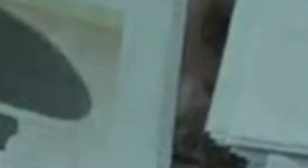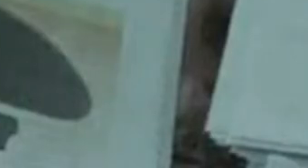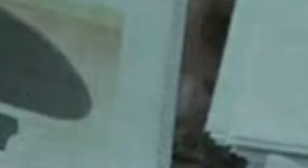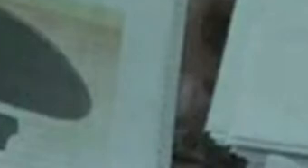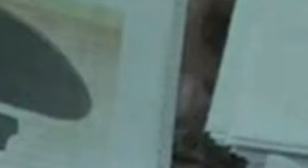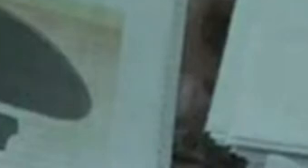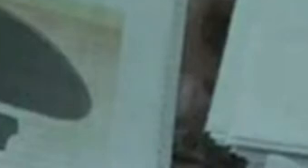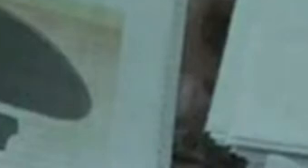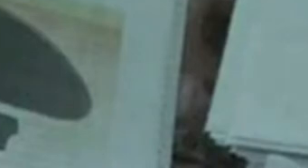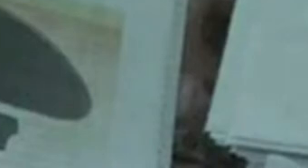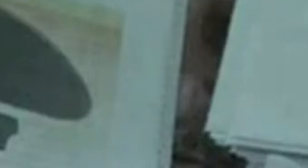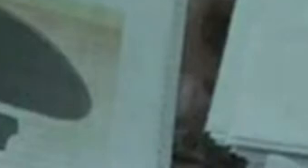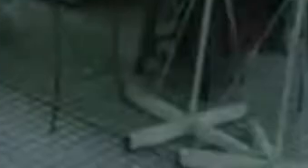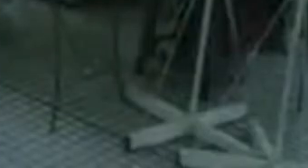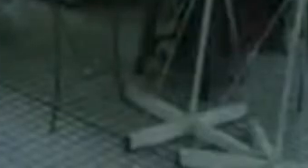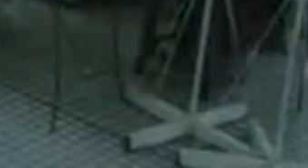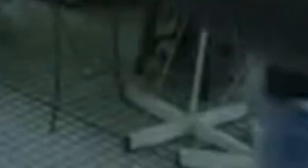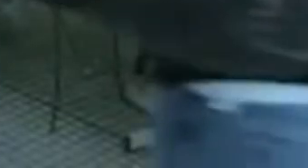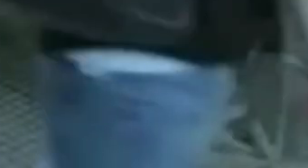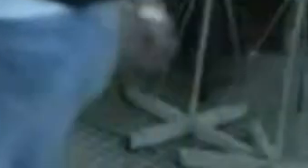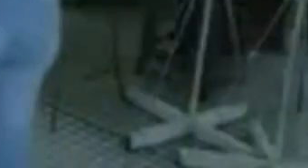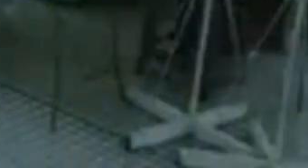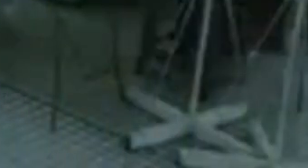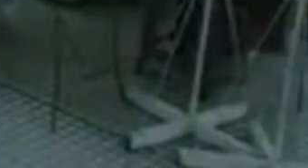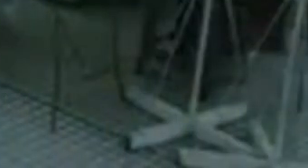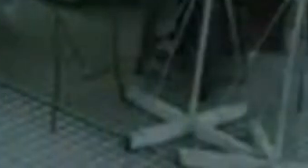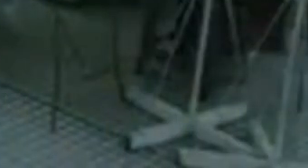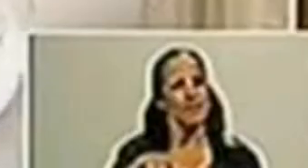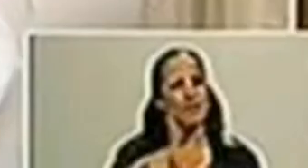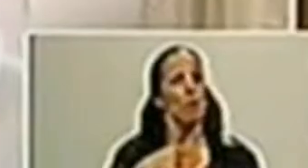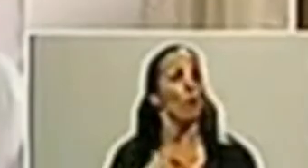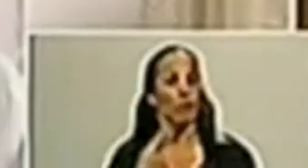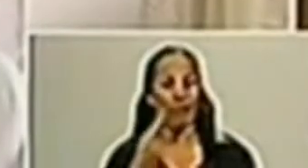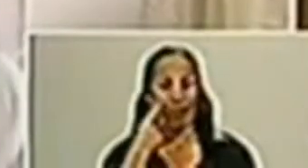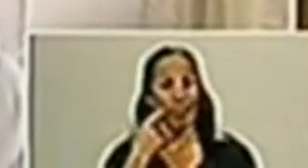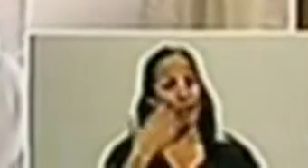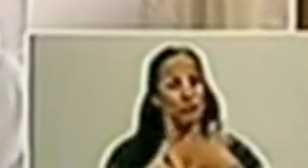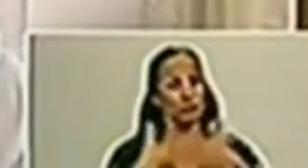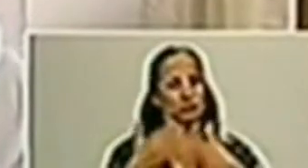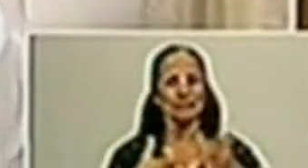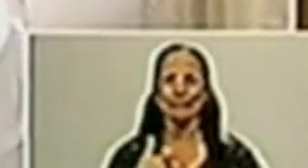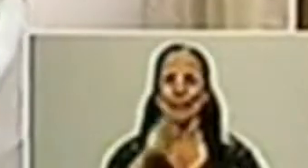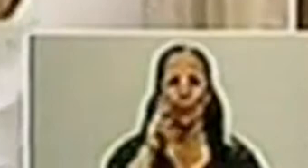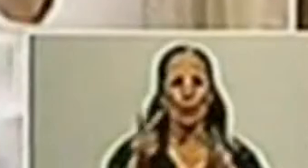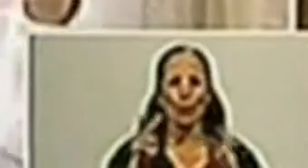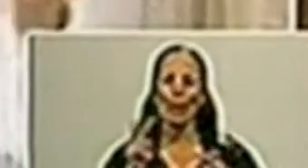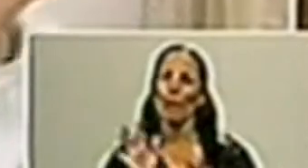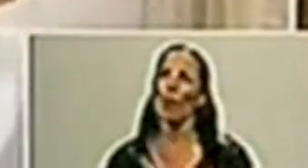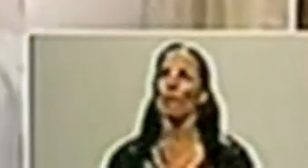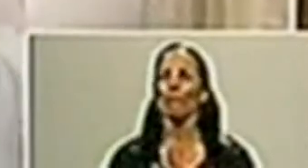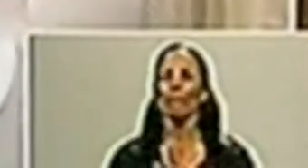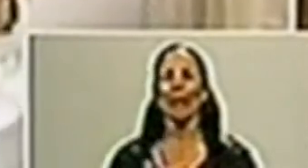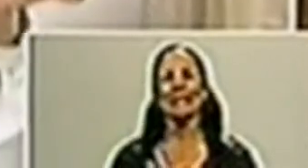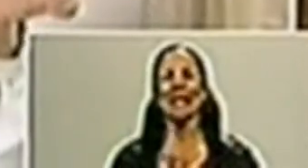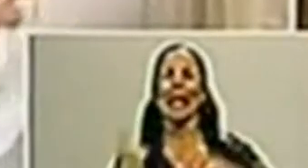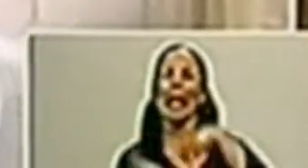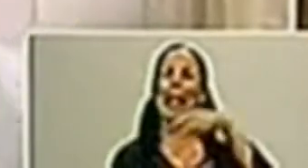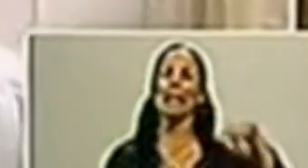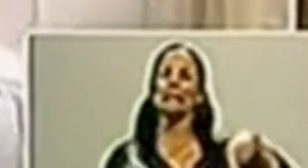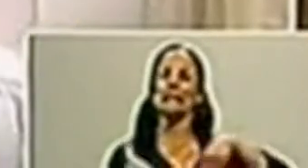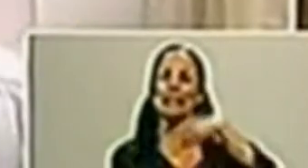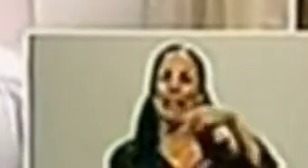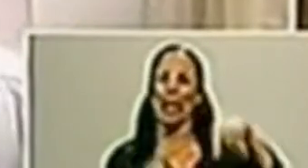presidenta corta de cuajo y anuncia la disolución de la Secretaría de Inteligencia. Es una suerte de calecita permanente entre